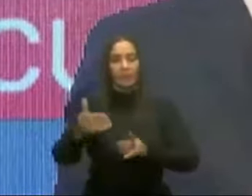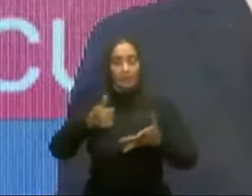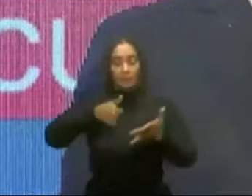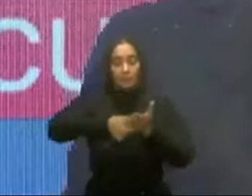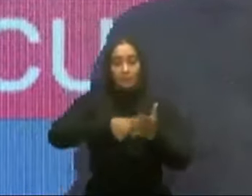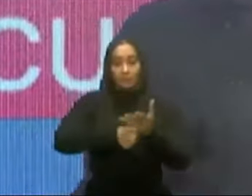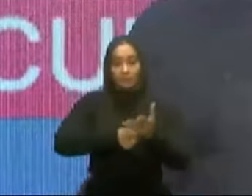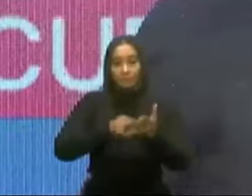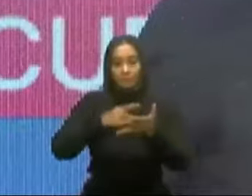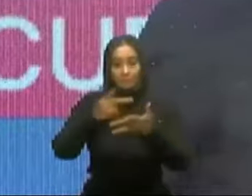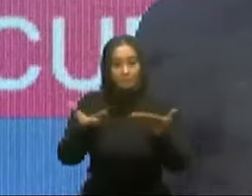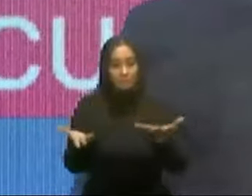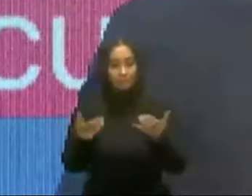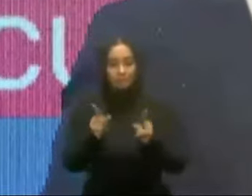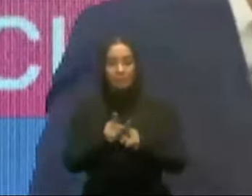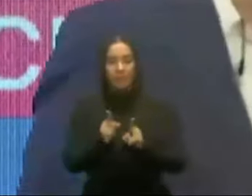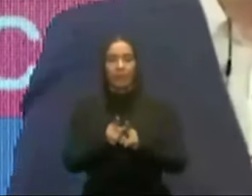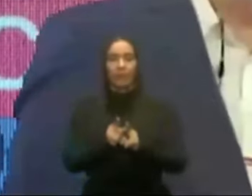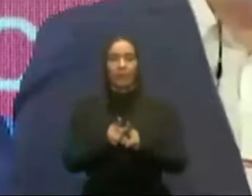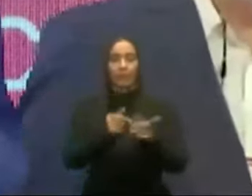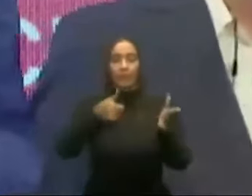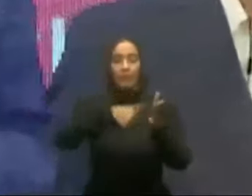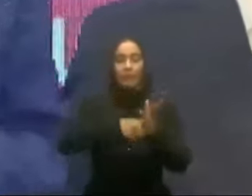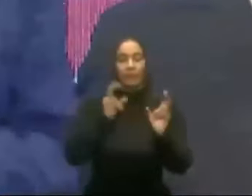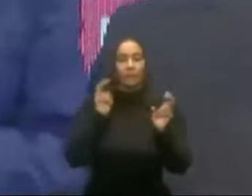de programación. Es decir, ese fue